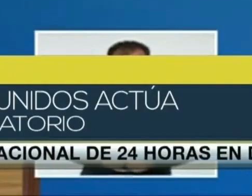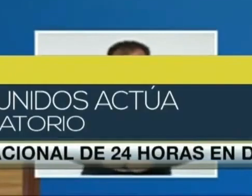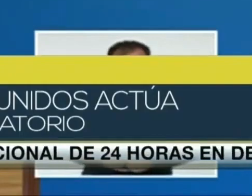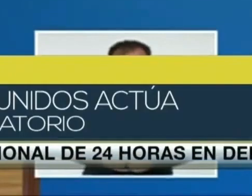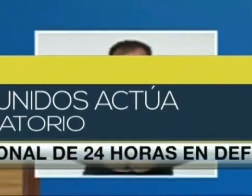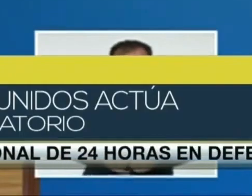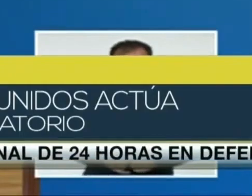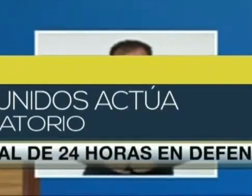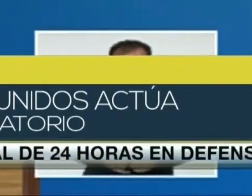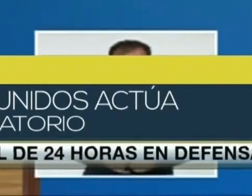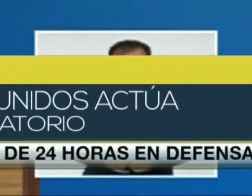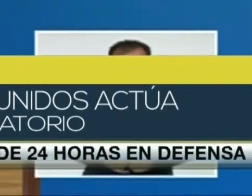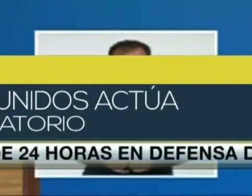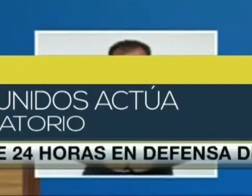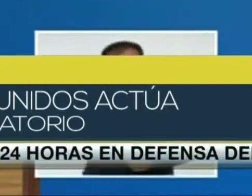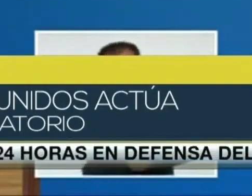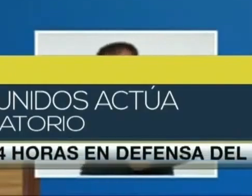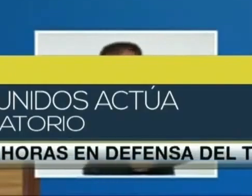leyes. Muchas gracias.